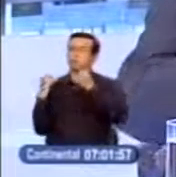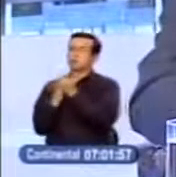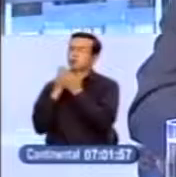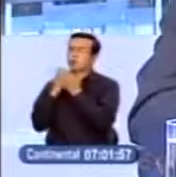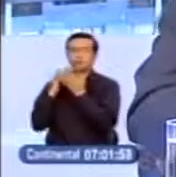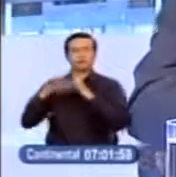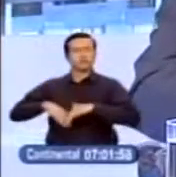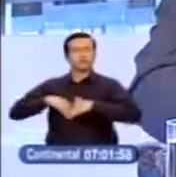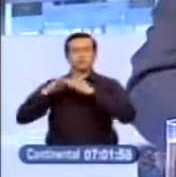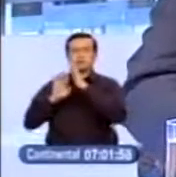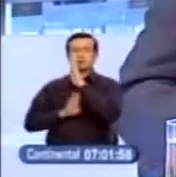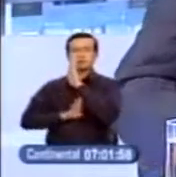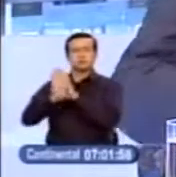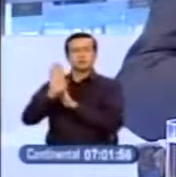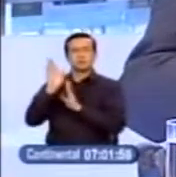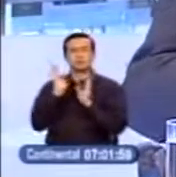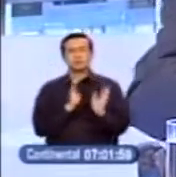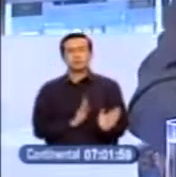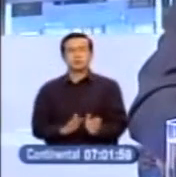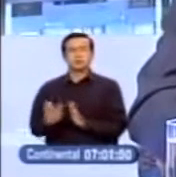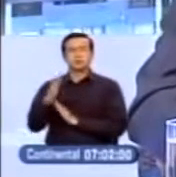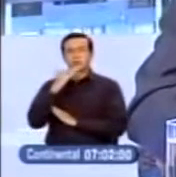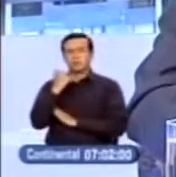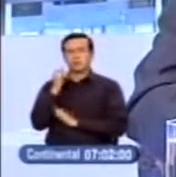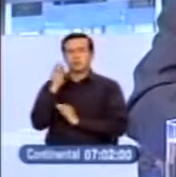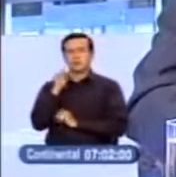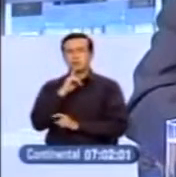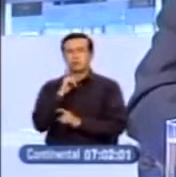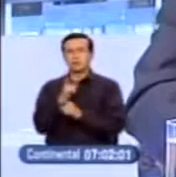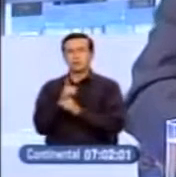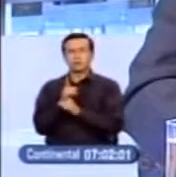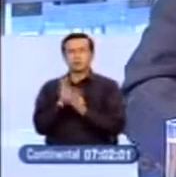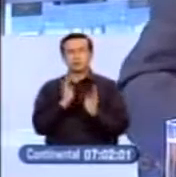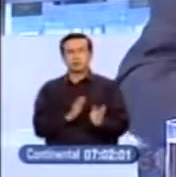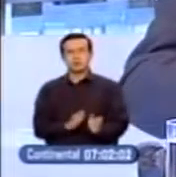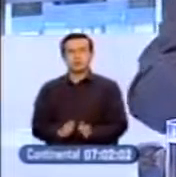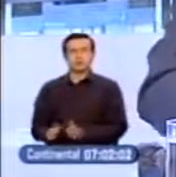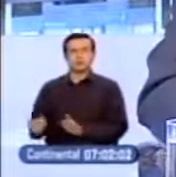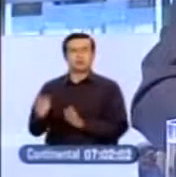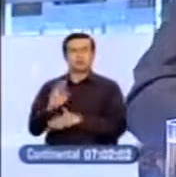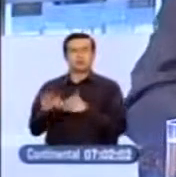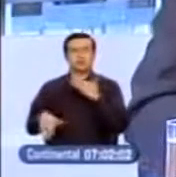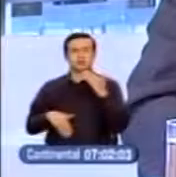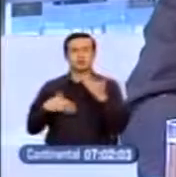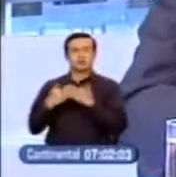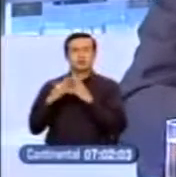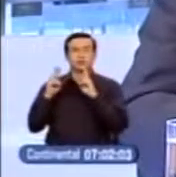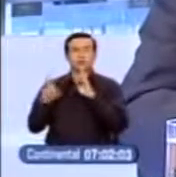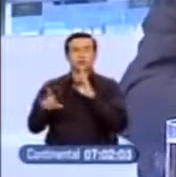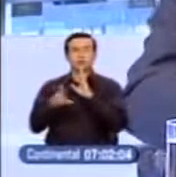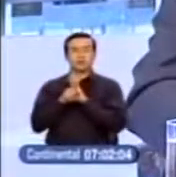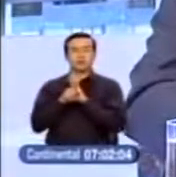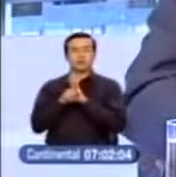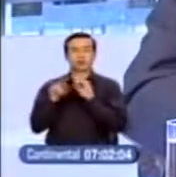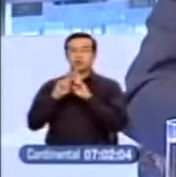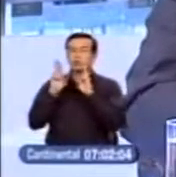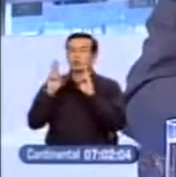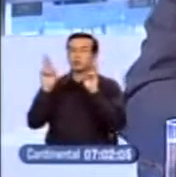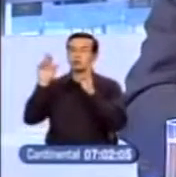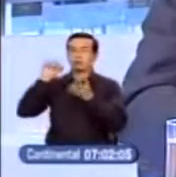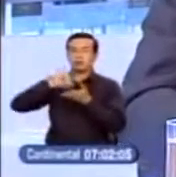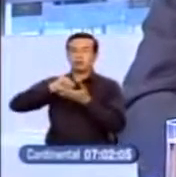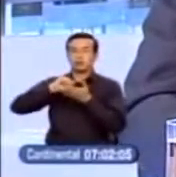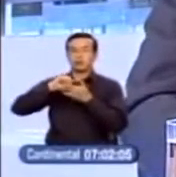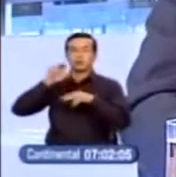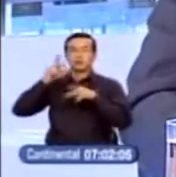más adelante, para organizarnos mejor, para que nuestras normas legales, por ejemplo, en materia de urbanismo y